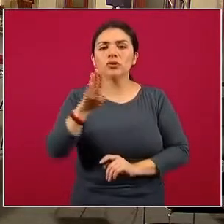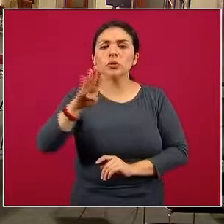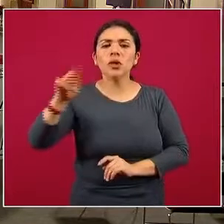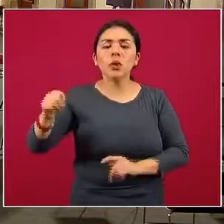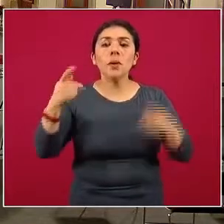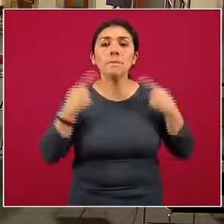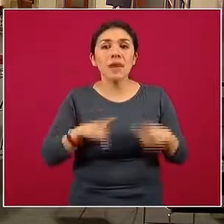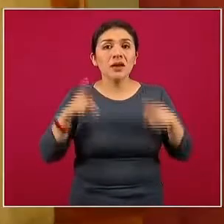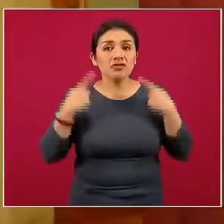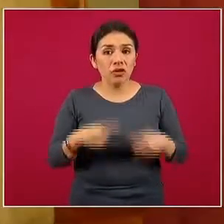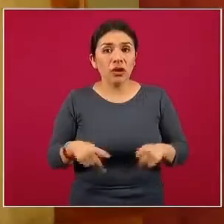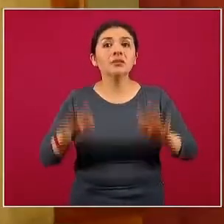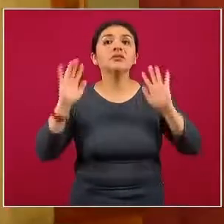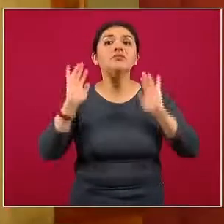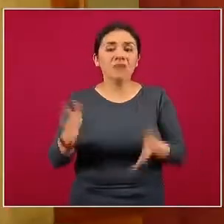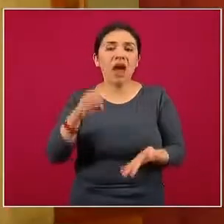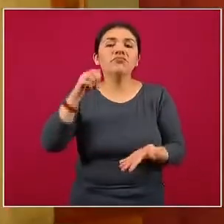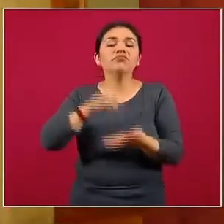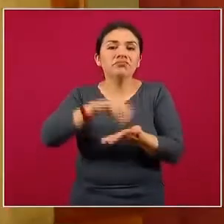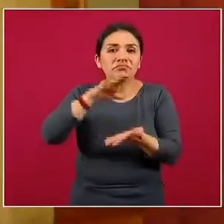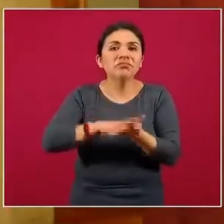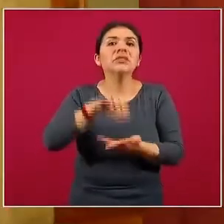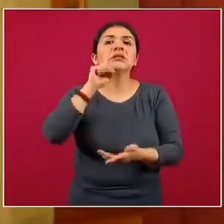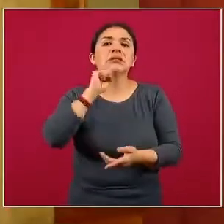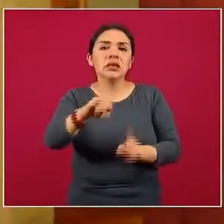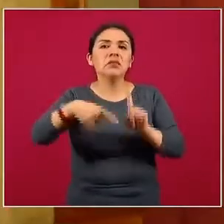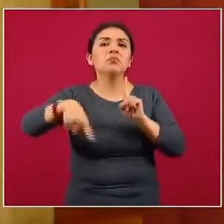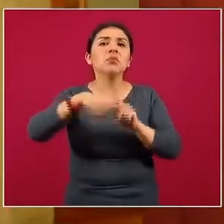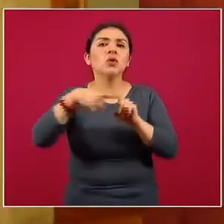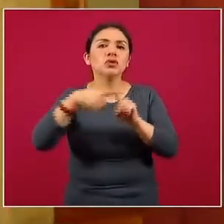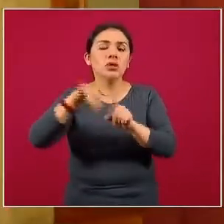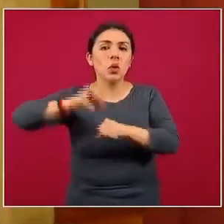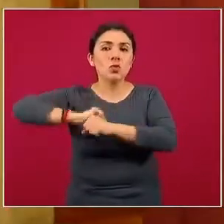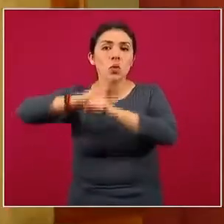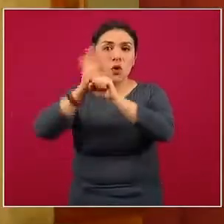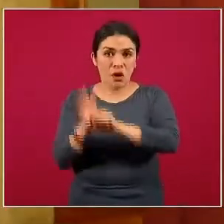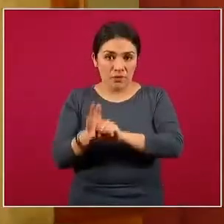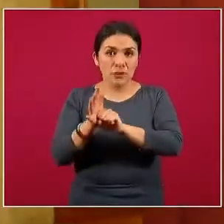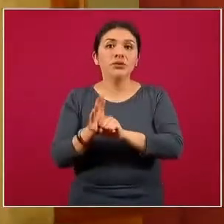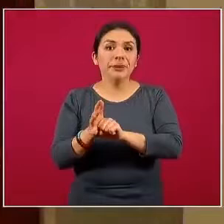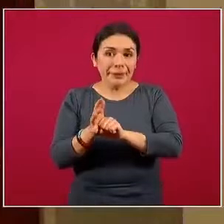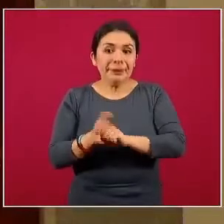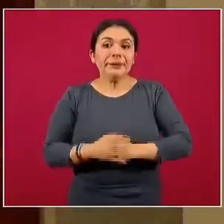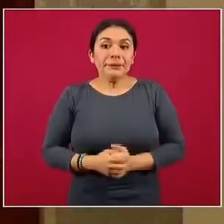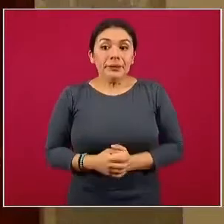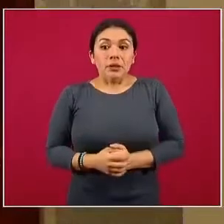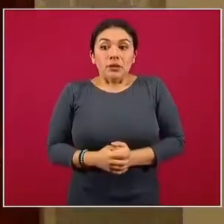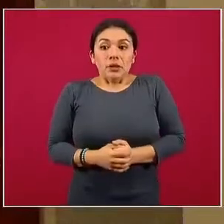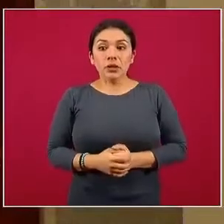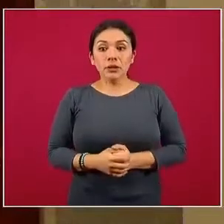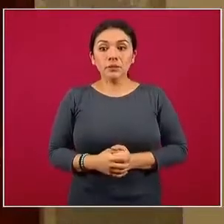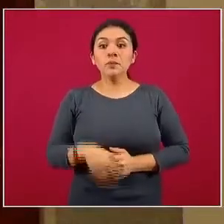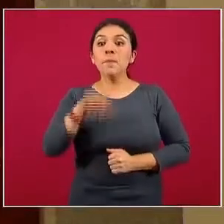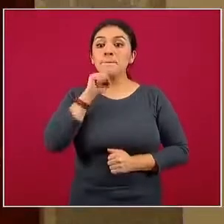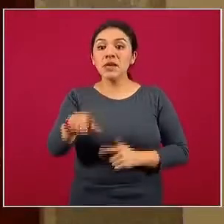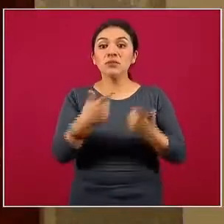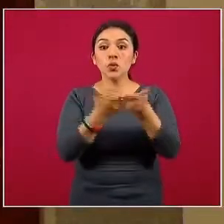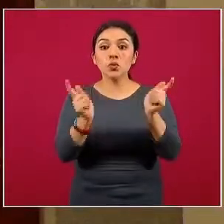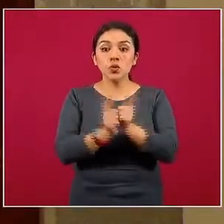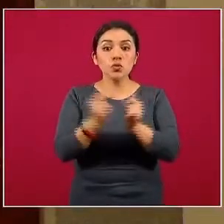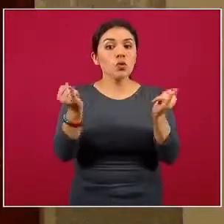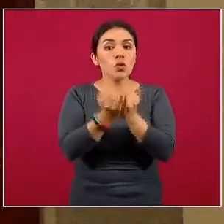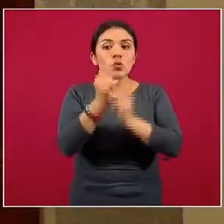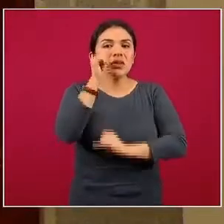1.277.499 personas que son casos ya confirmados de COVID-19. Dentro de este grupo también